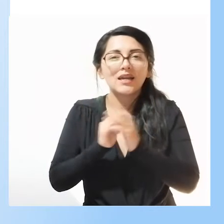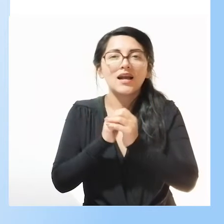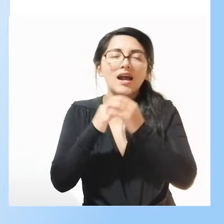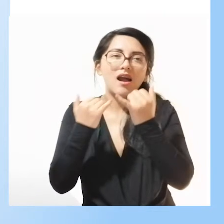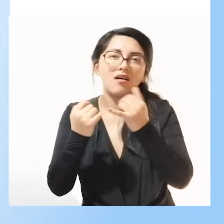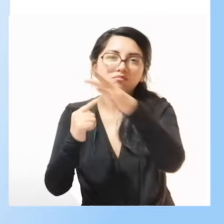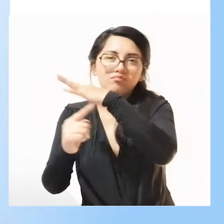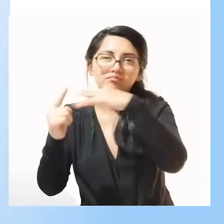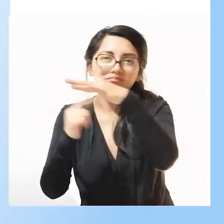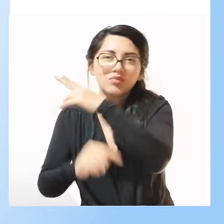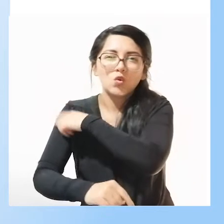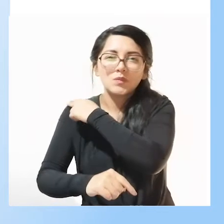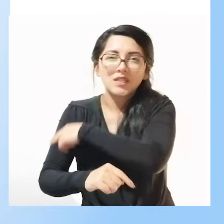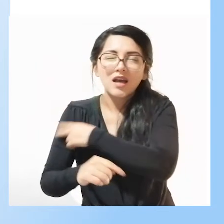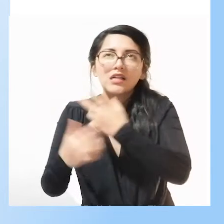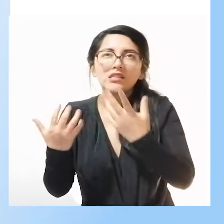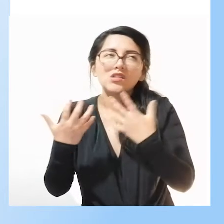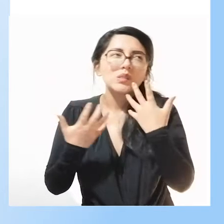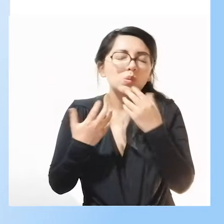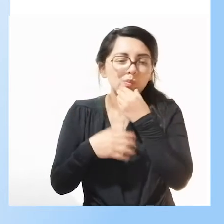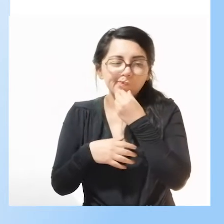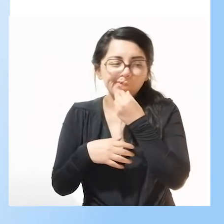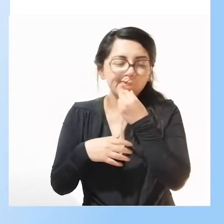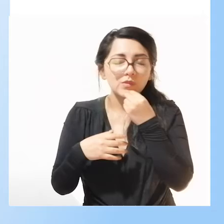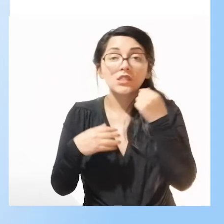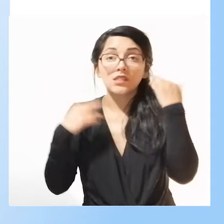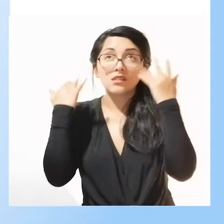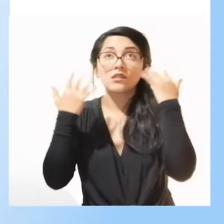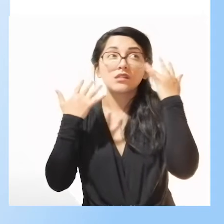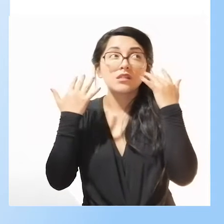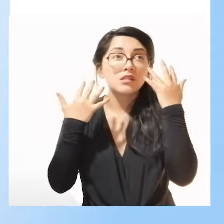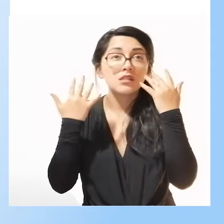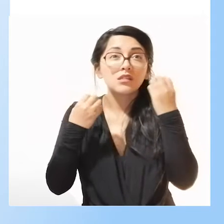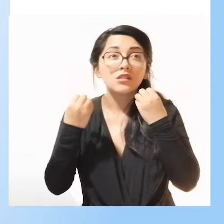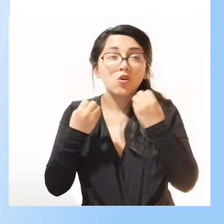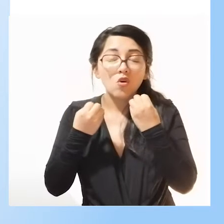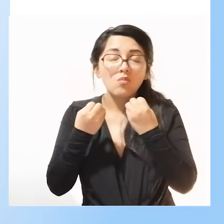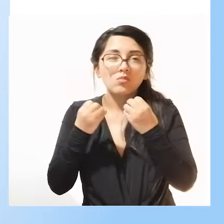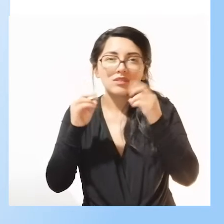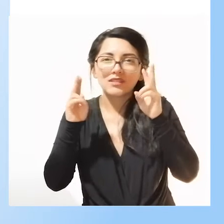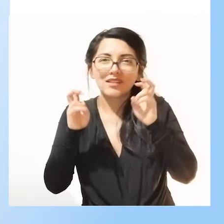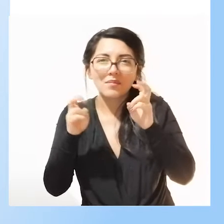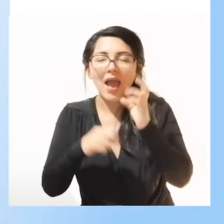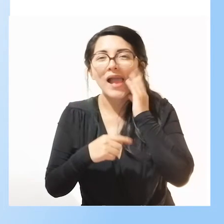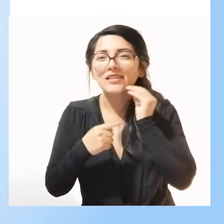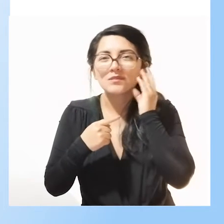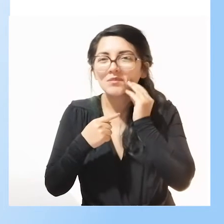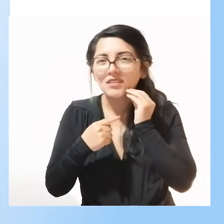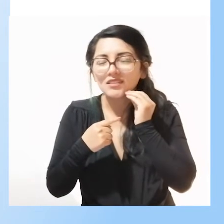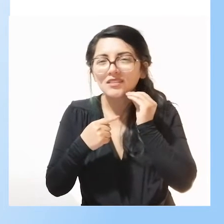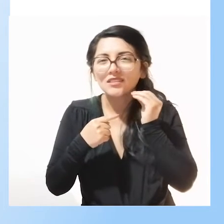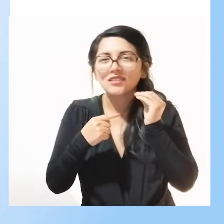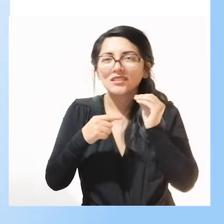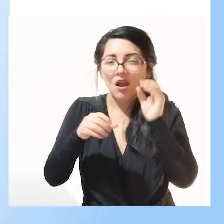después de reflexionar, de estudiar y de analizar lo que hace referencia a las experiencias que existen que